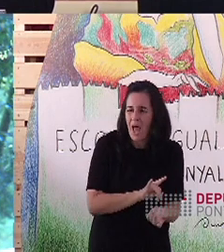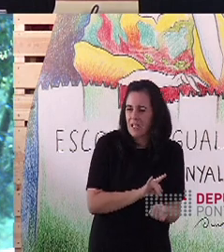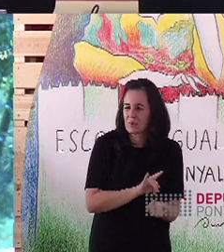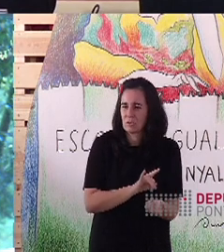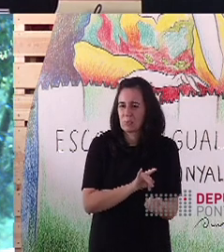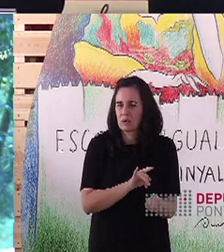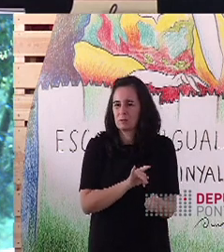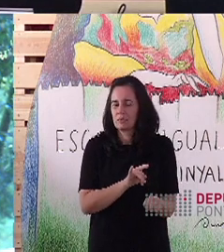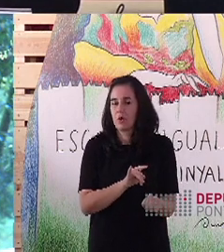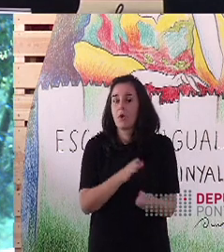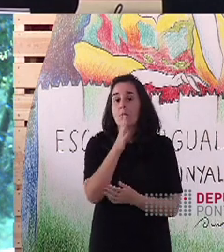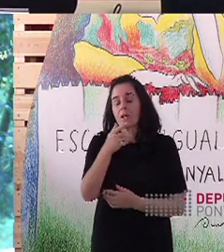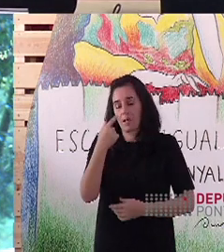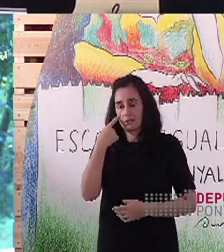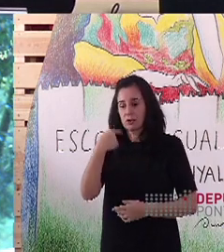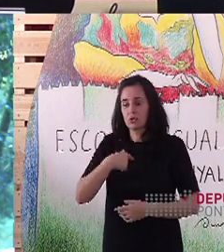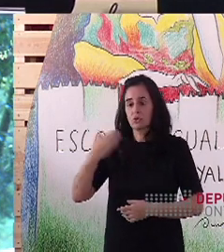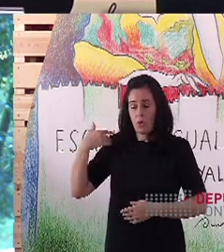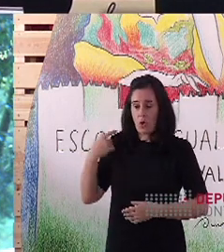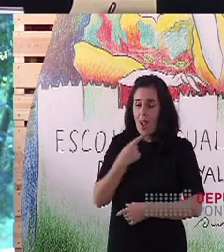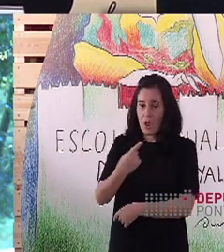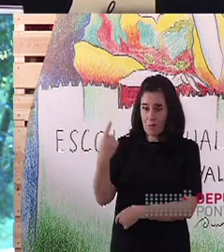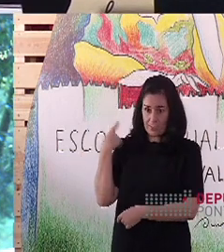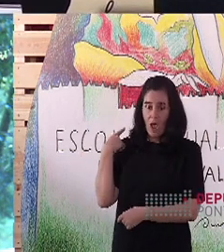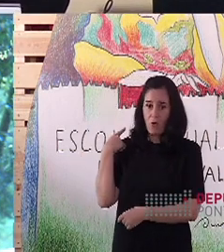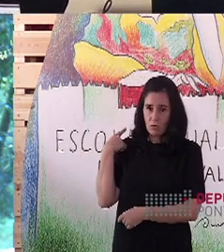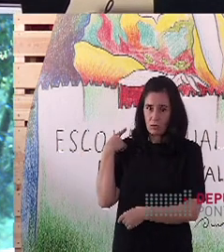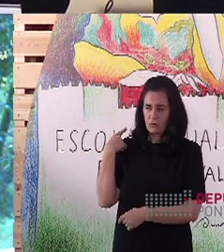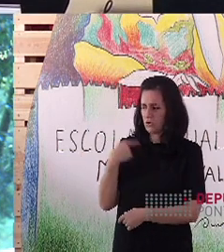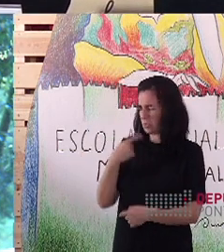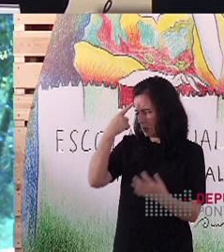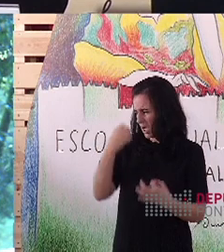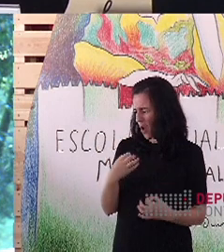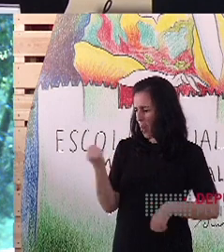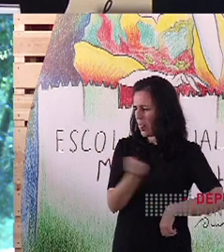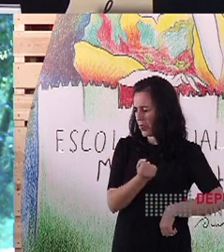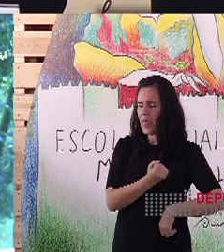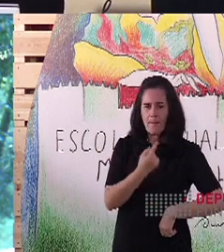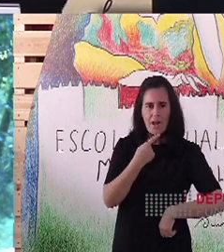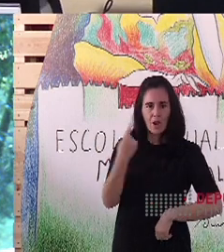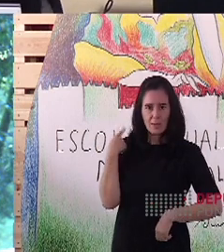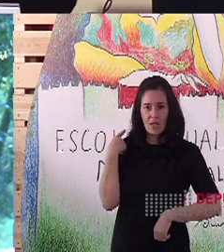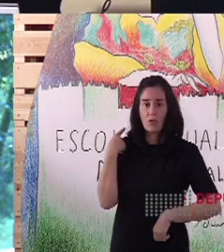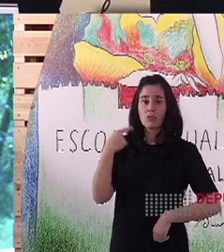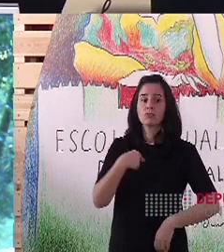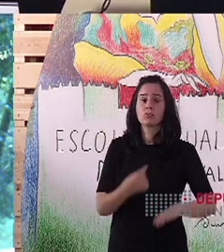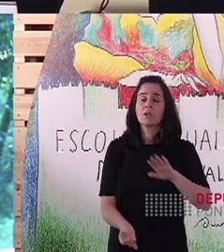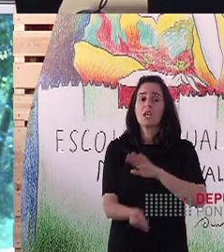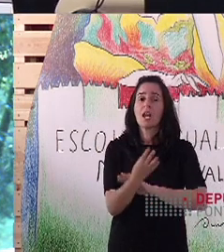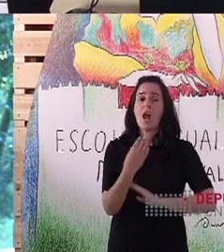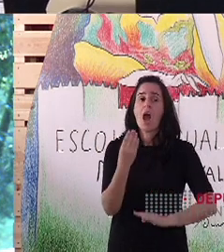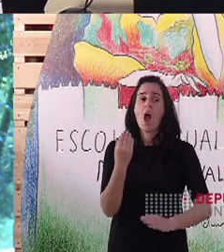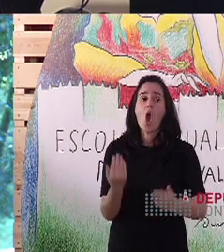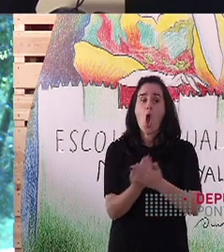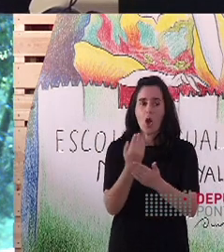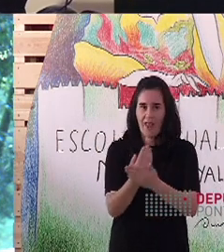tuvo, porque yo hice unas jornadas el año pasado, creo que fue en diciembre, en las que estuvo precisamente